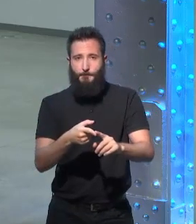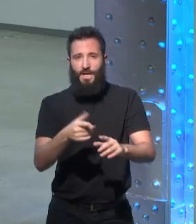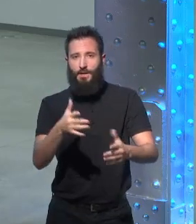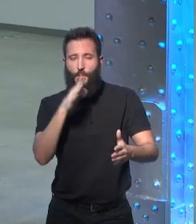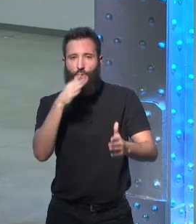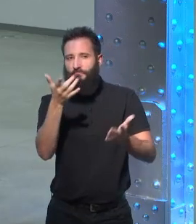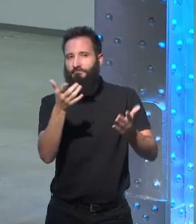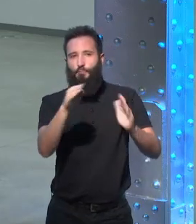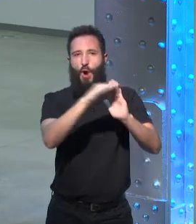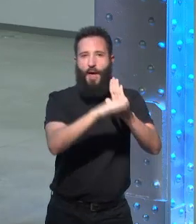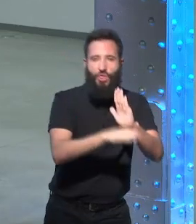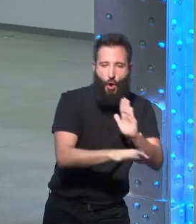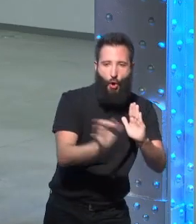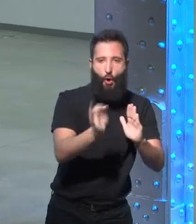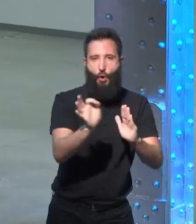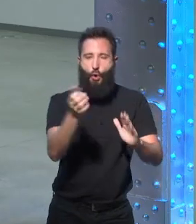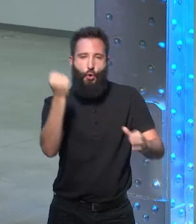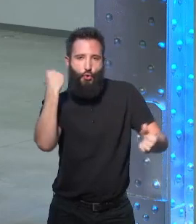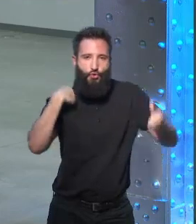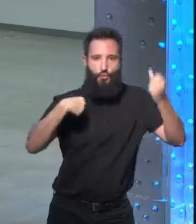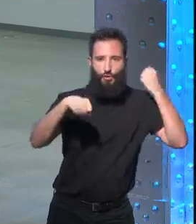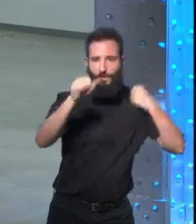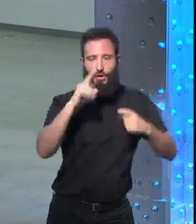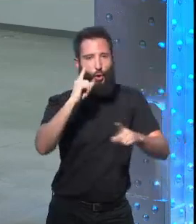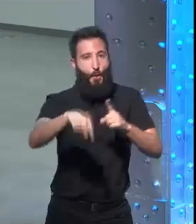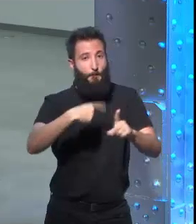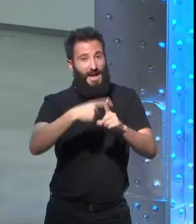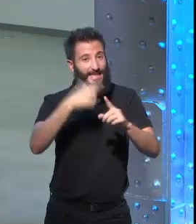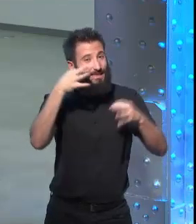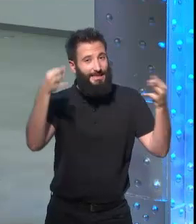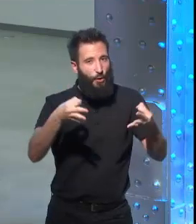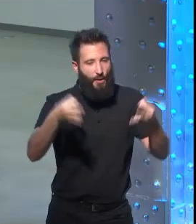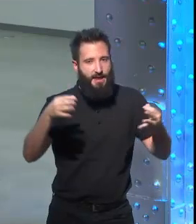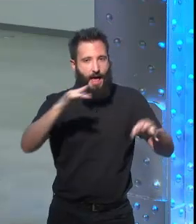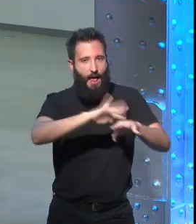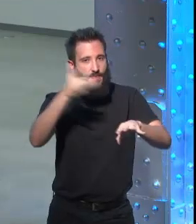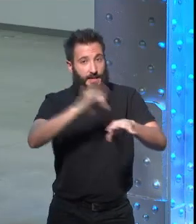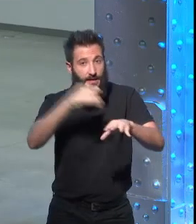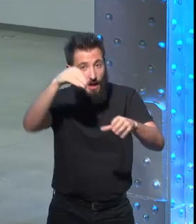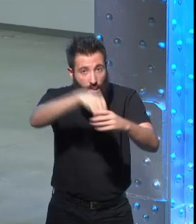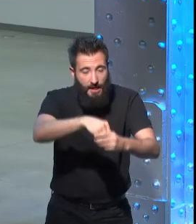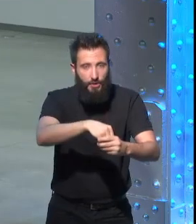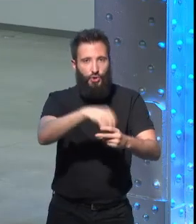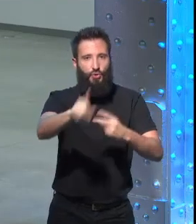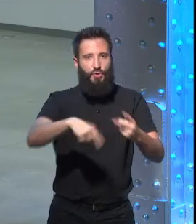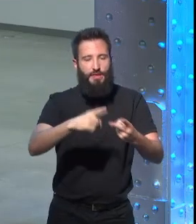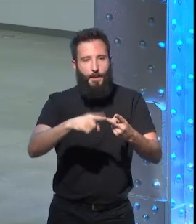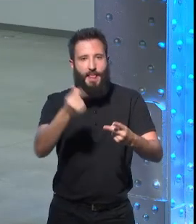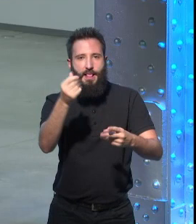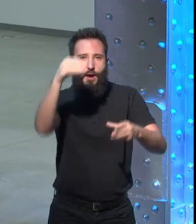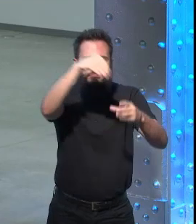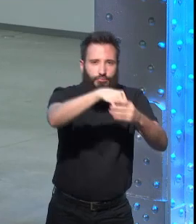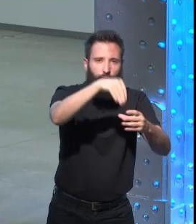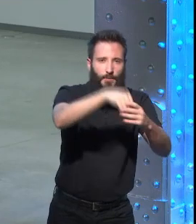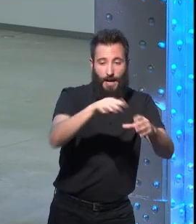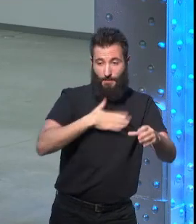la programación y el comportamiento y la seguridad en el ámbito digital, y se invierte en el ámbito